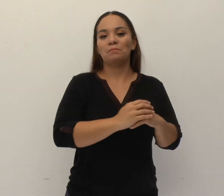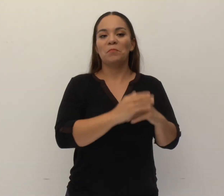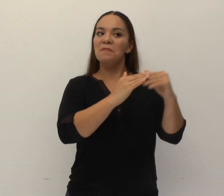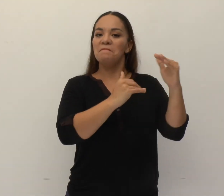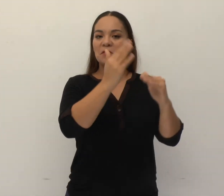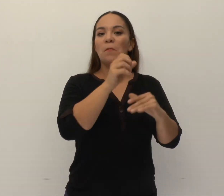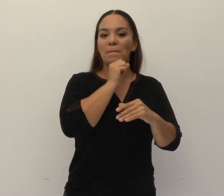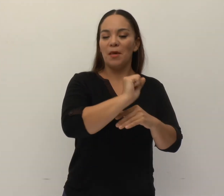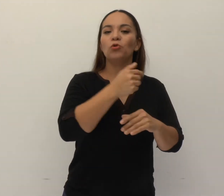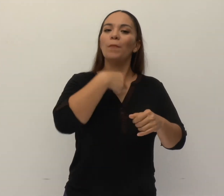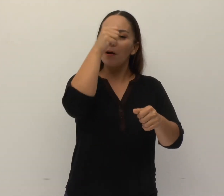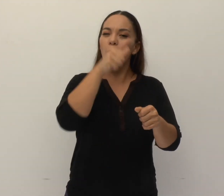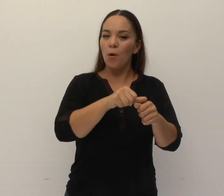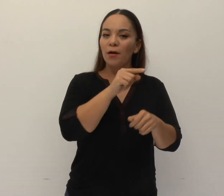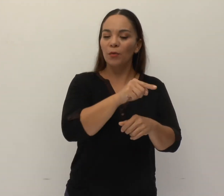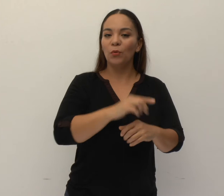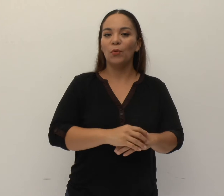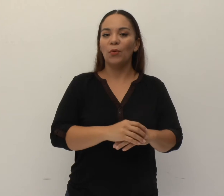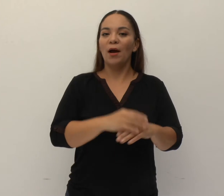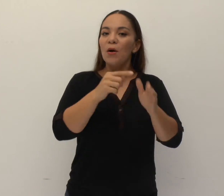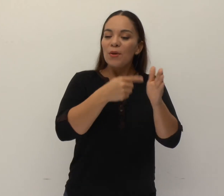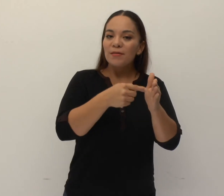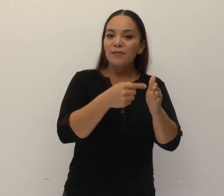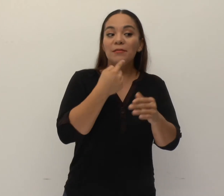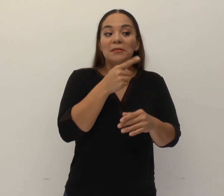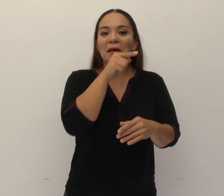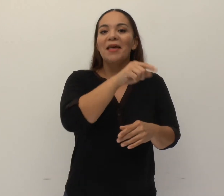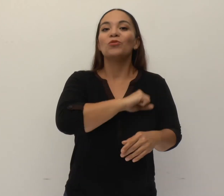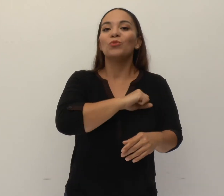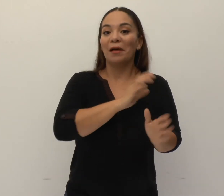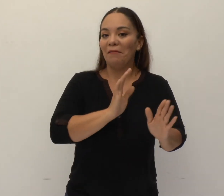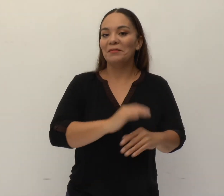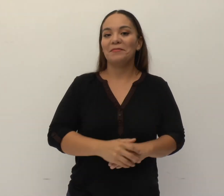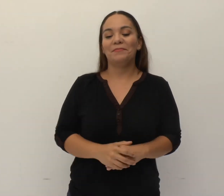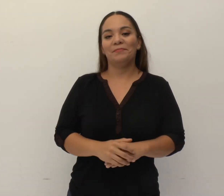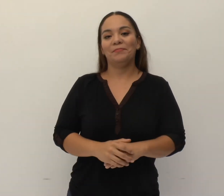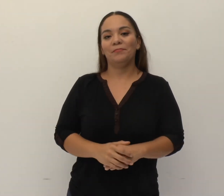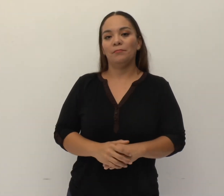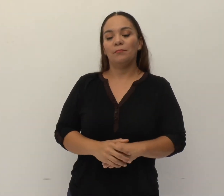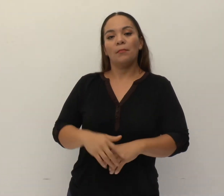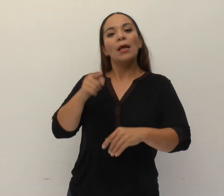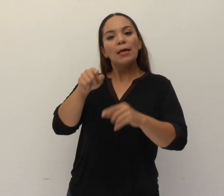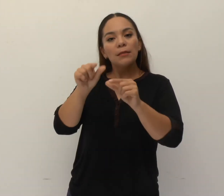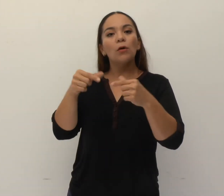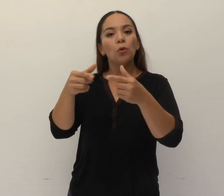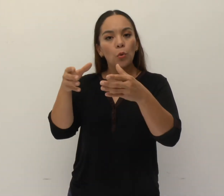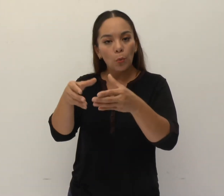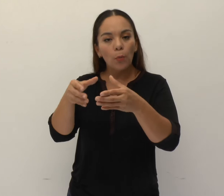viejones, ¿verdad? Y yo me acuerdo que a veces decían que asustaban. Esa